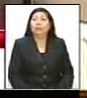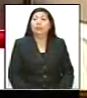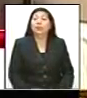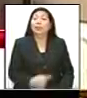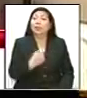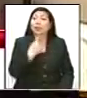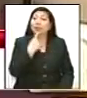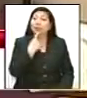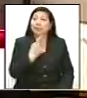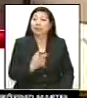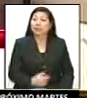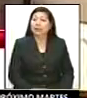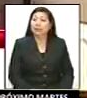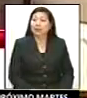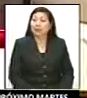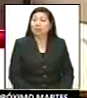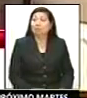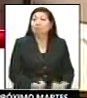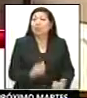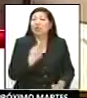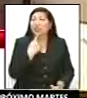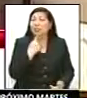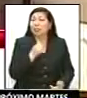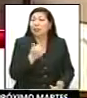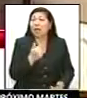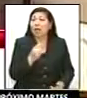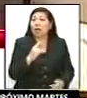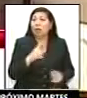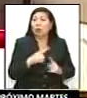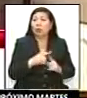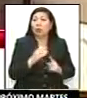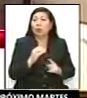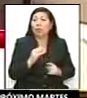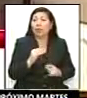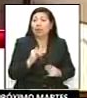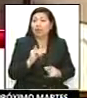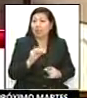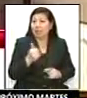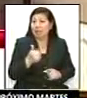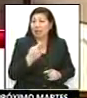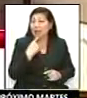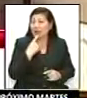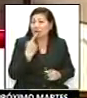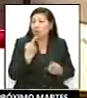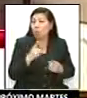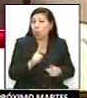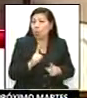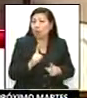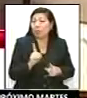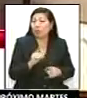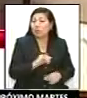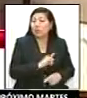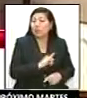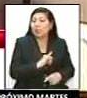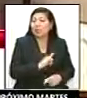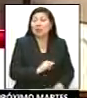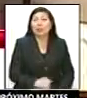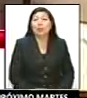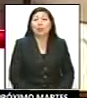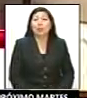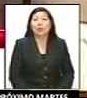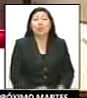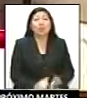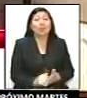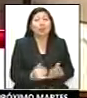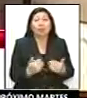expresión autarquía. Y la autarquía es otra cosa. La autarquía se da cuando hay una institución que